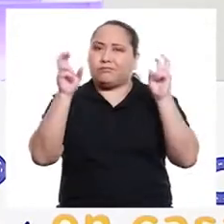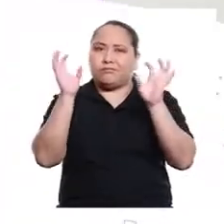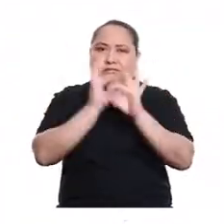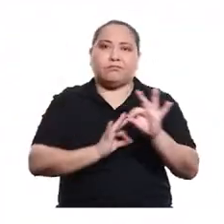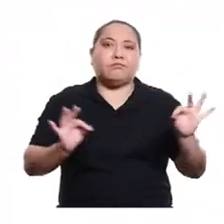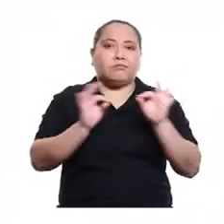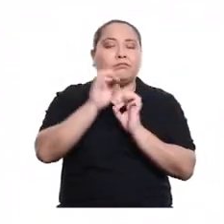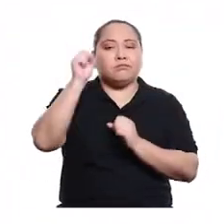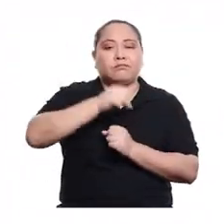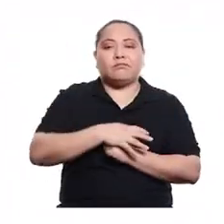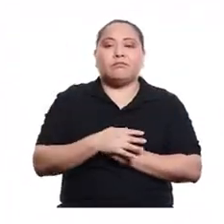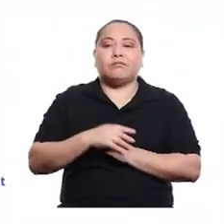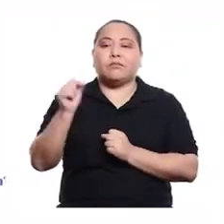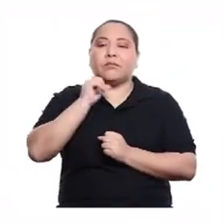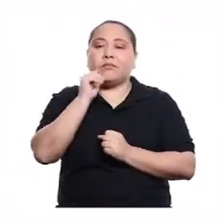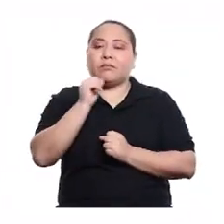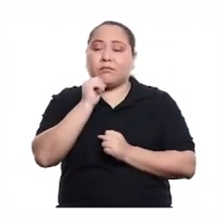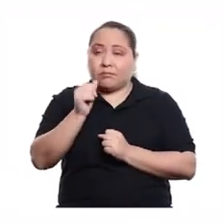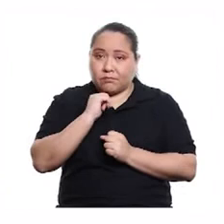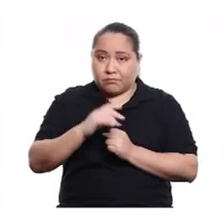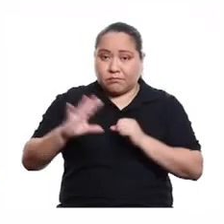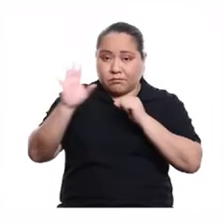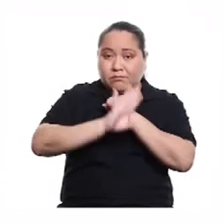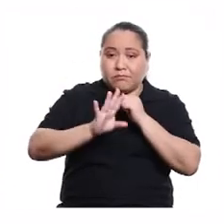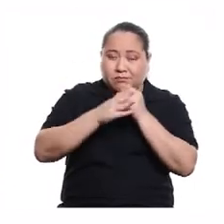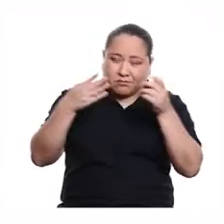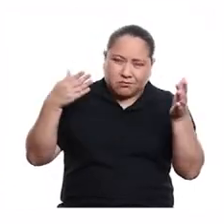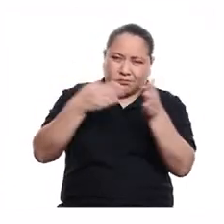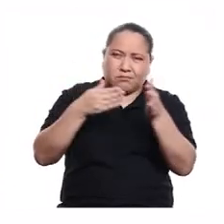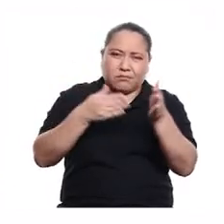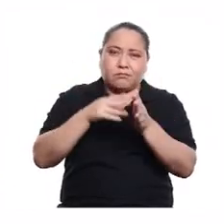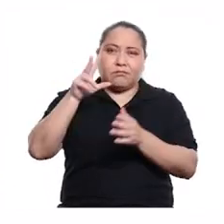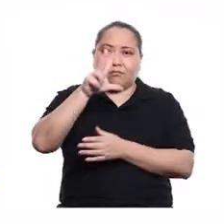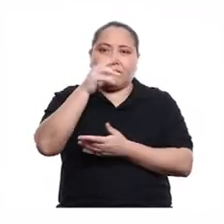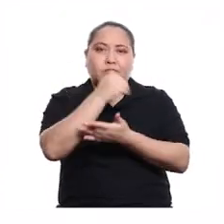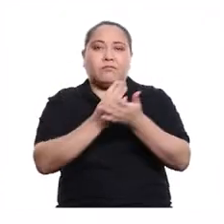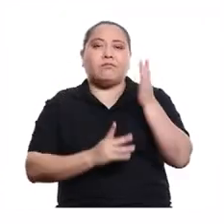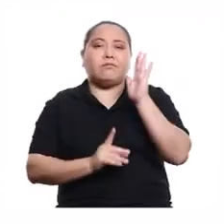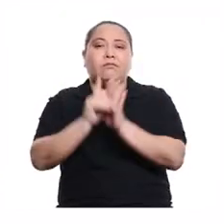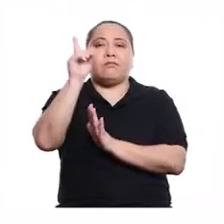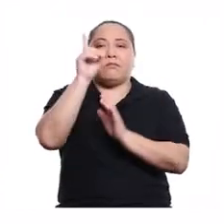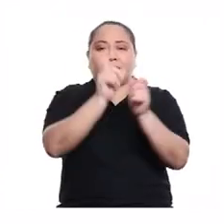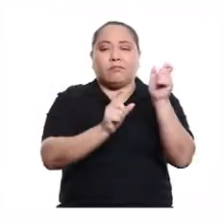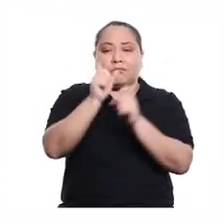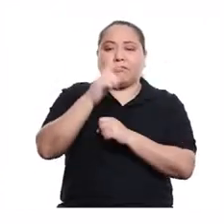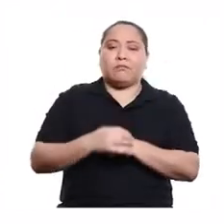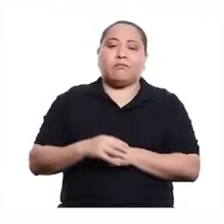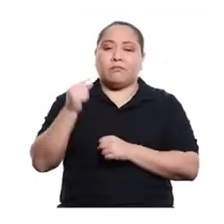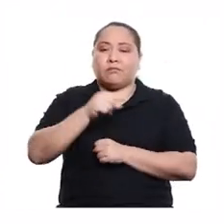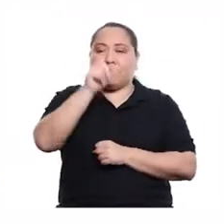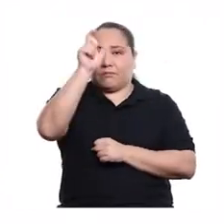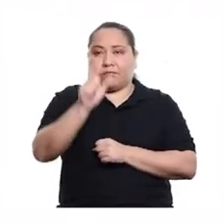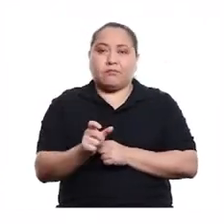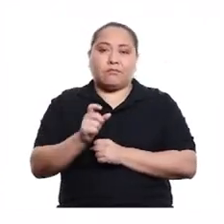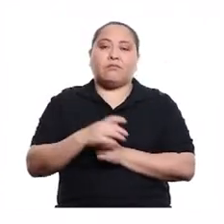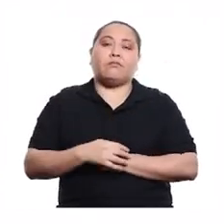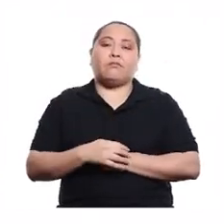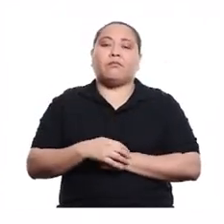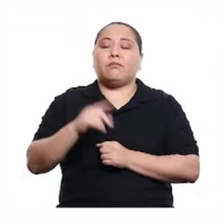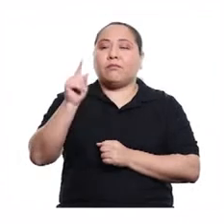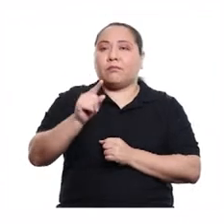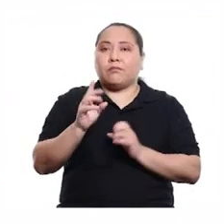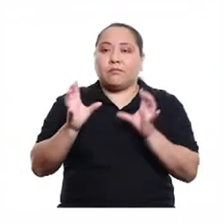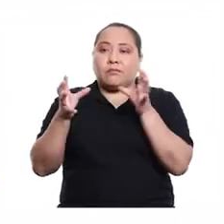crucial. Así es. La inseguridad impacta en al menos tres dimensiones del desarrollo humano: en la